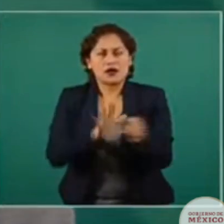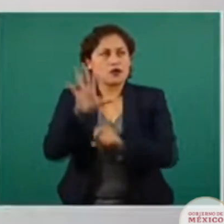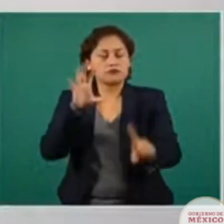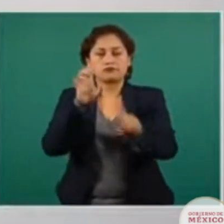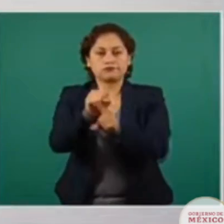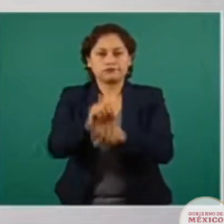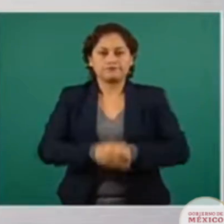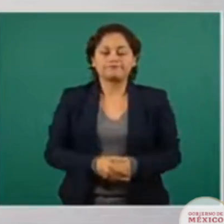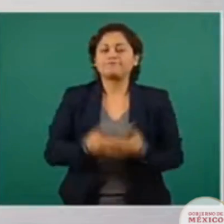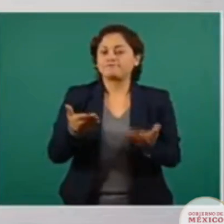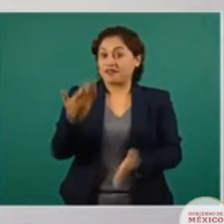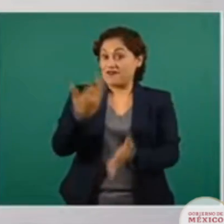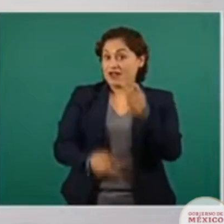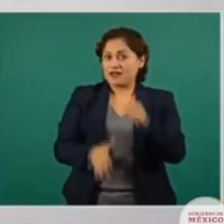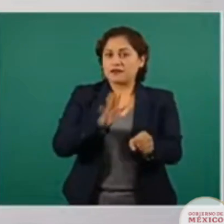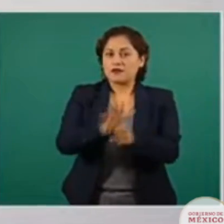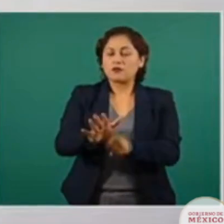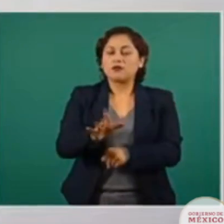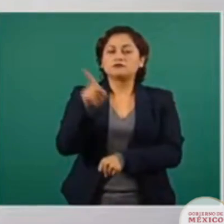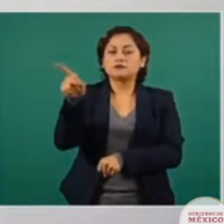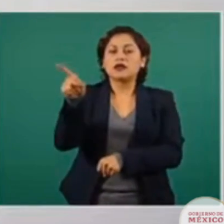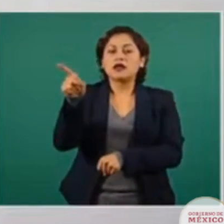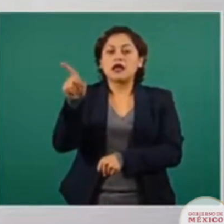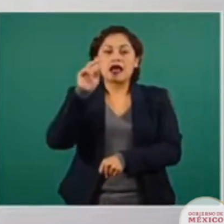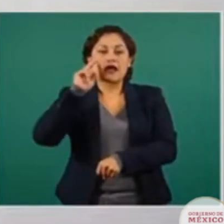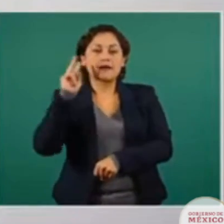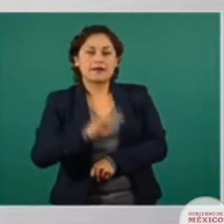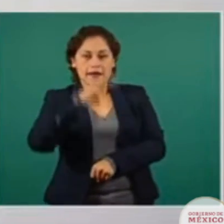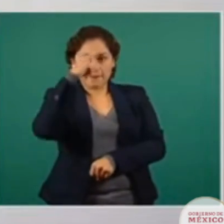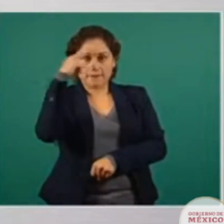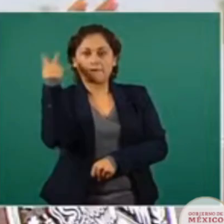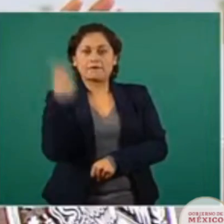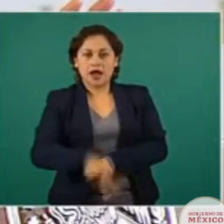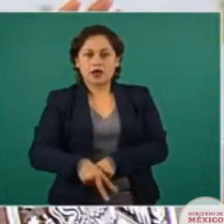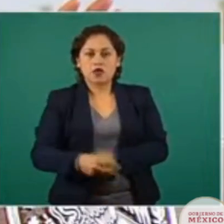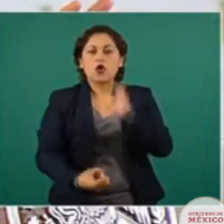México y que ya no se permite robar. Eso es todo.